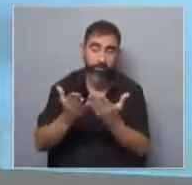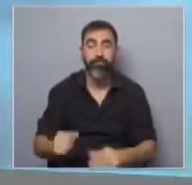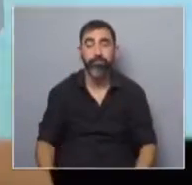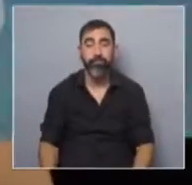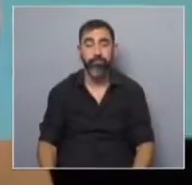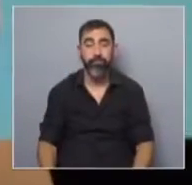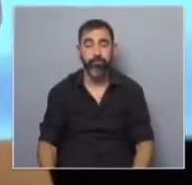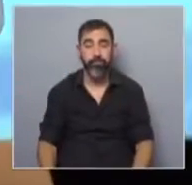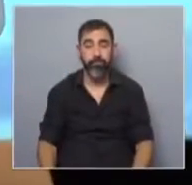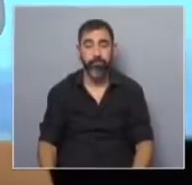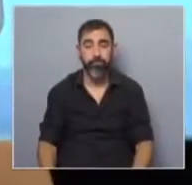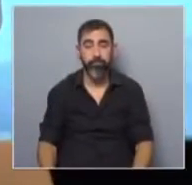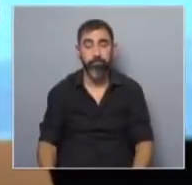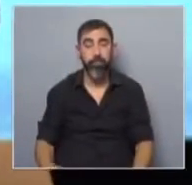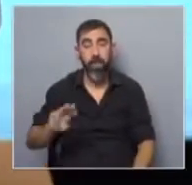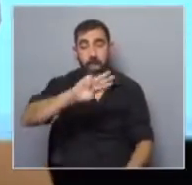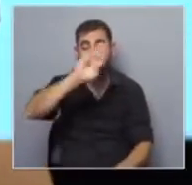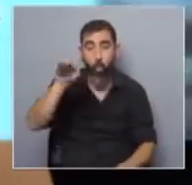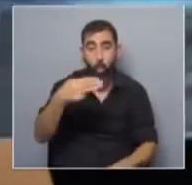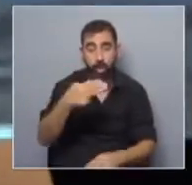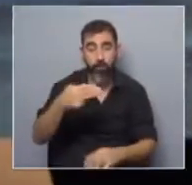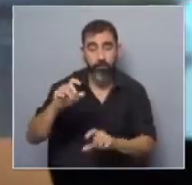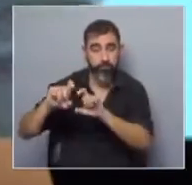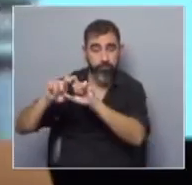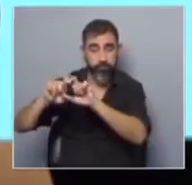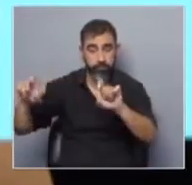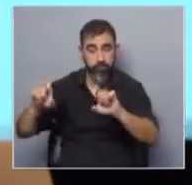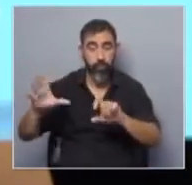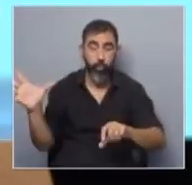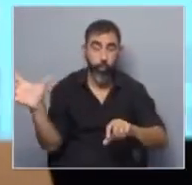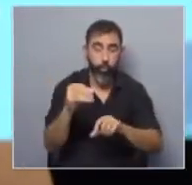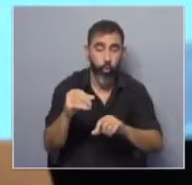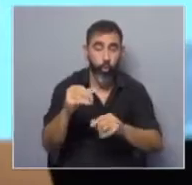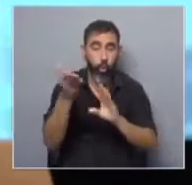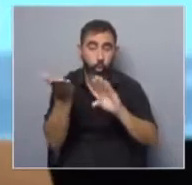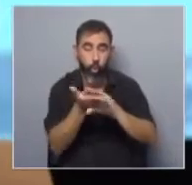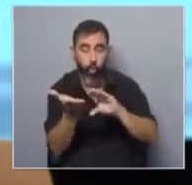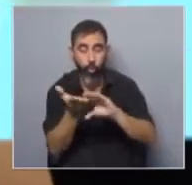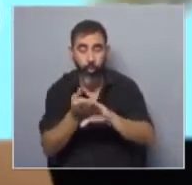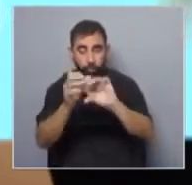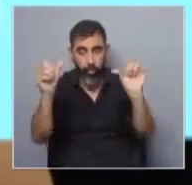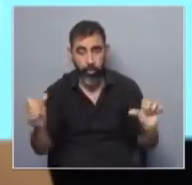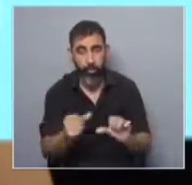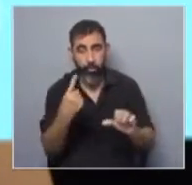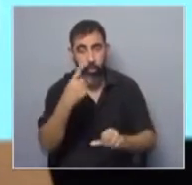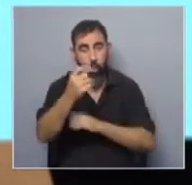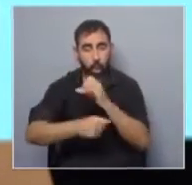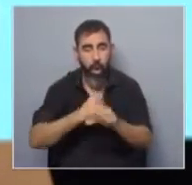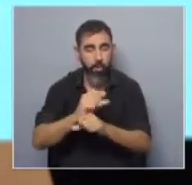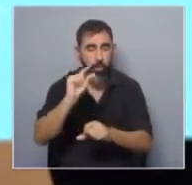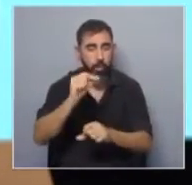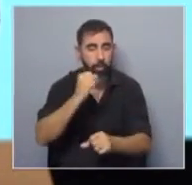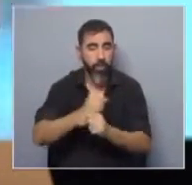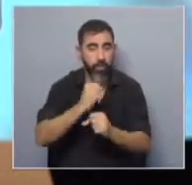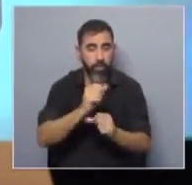Lo dijimos y lo repetimos, en la página web de la Academia Nacional de Ciencias están todos los documentos que se elaboraron durante este año y poco de